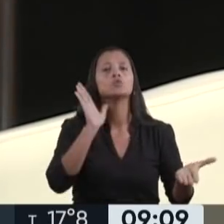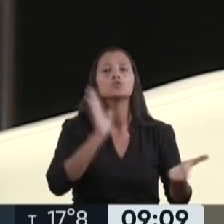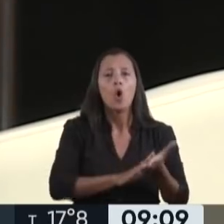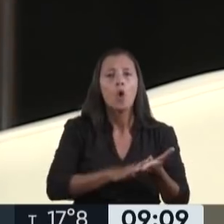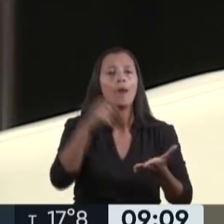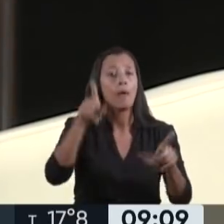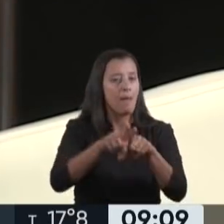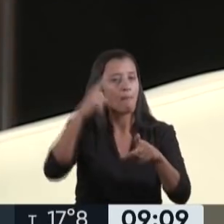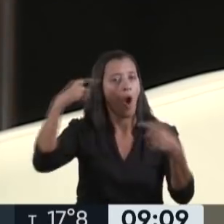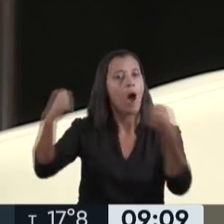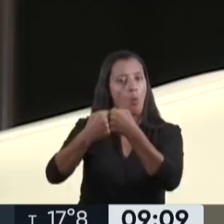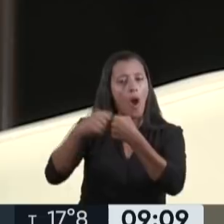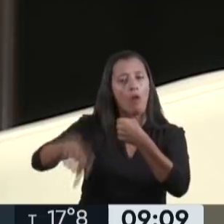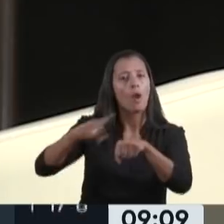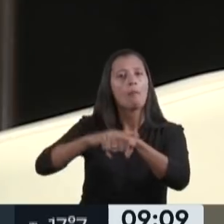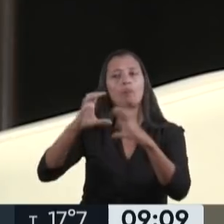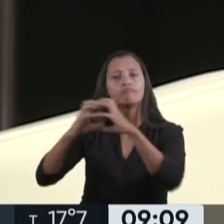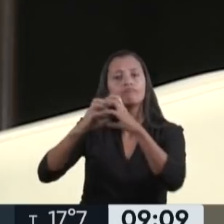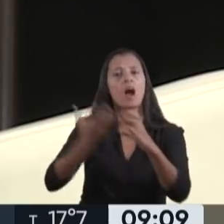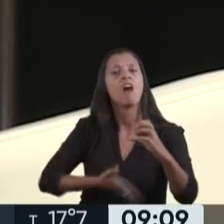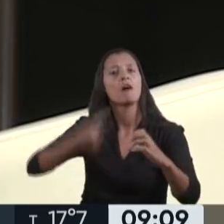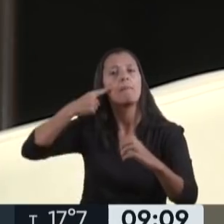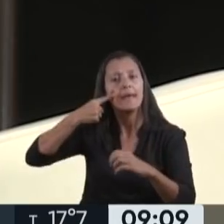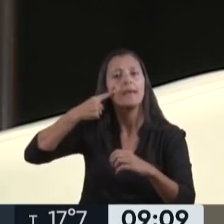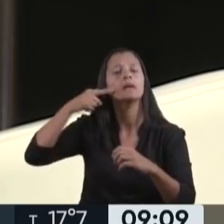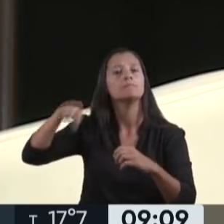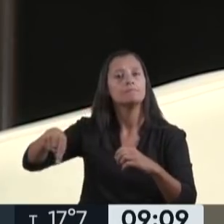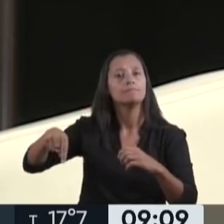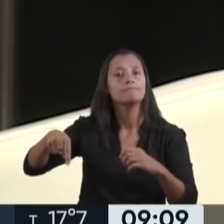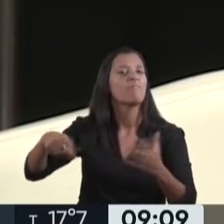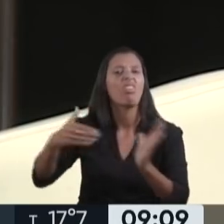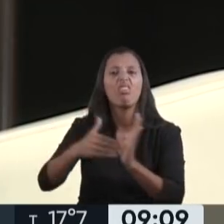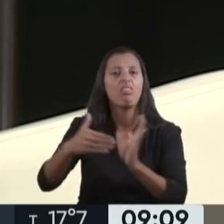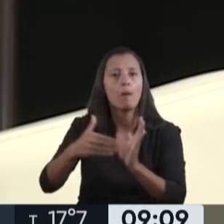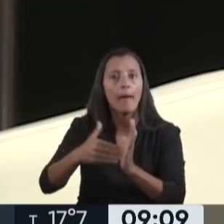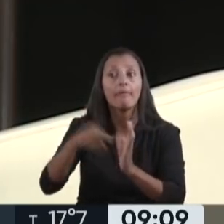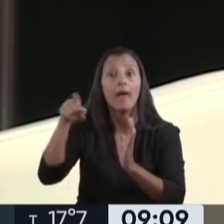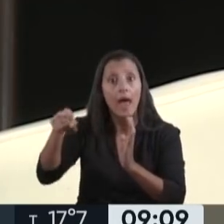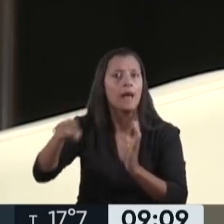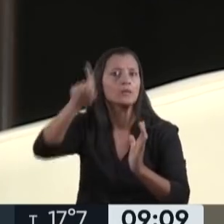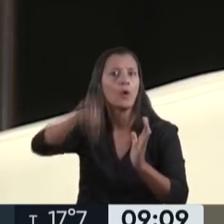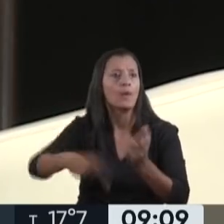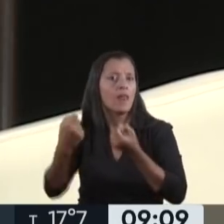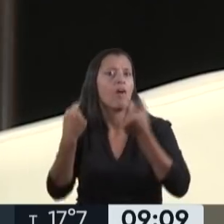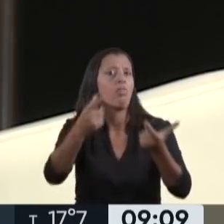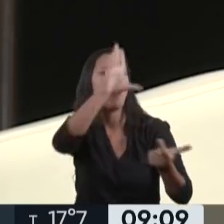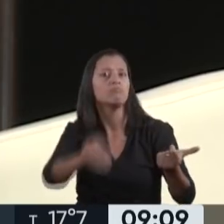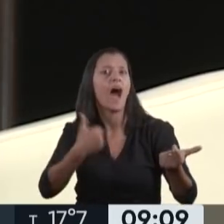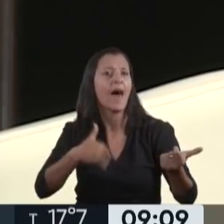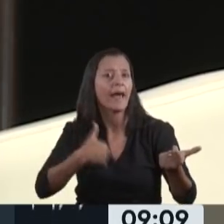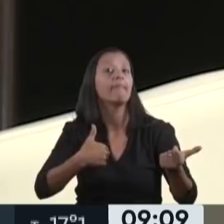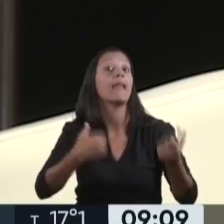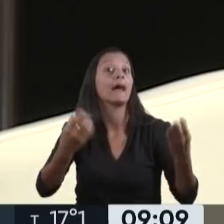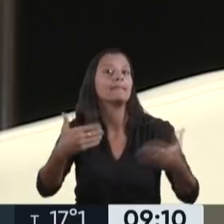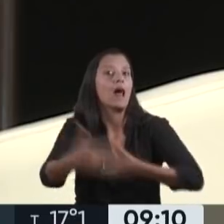este acuerdo que se está negociando con el Fondo Monetario Internacional, que depende para el despegue del país. ¿Cómo está